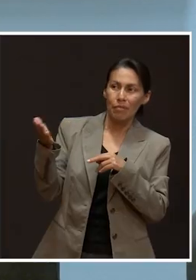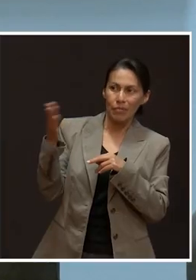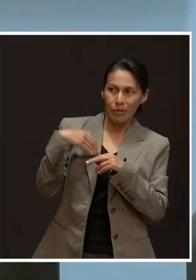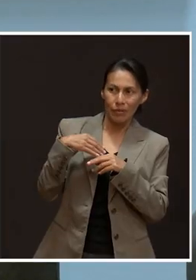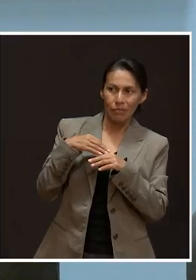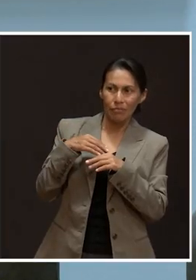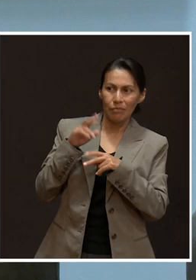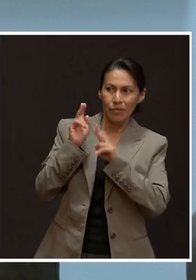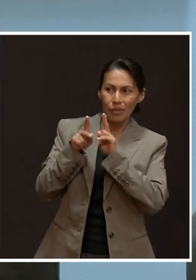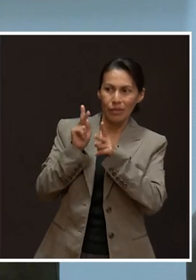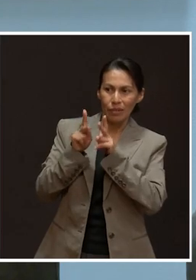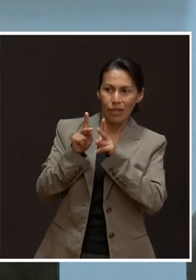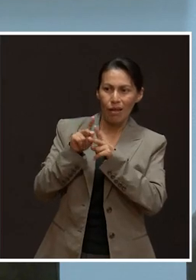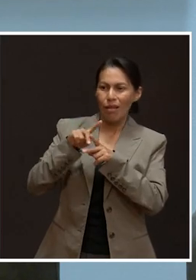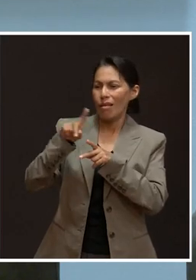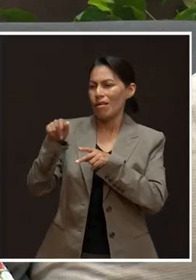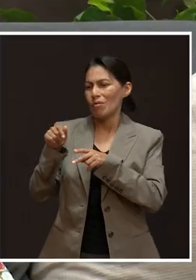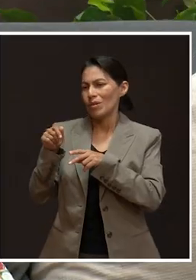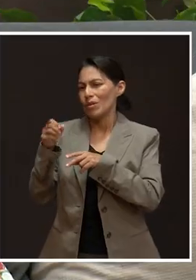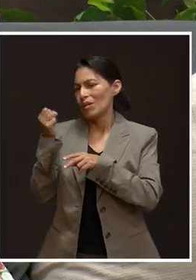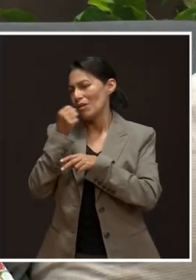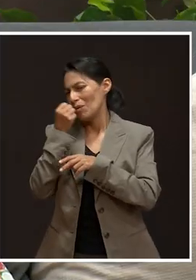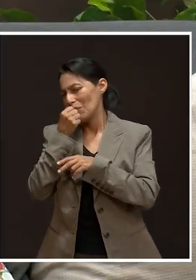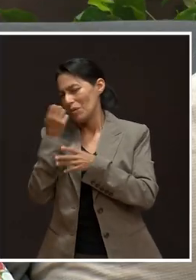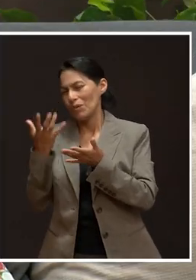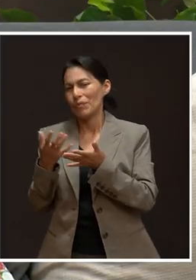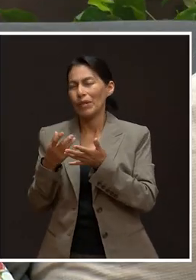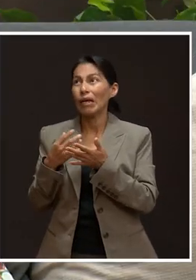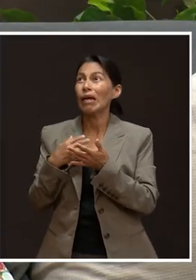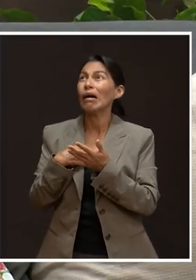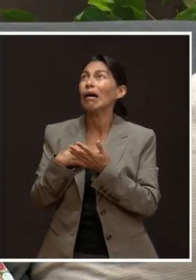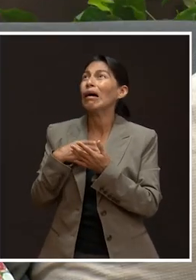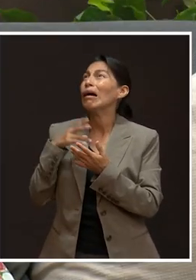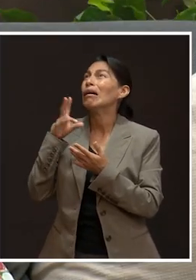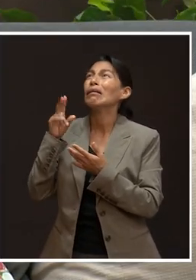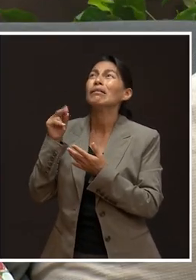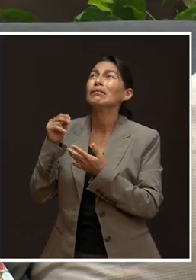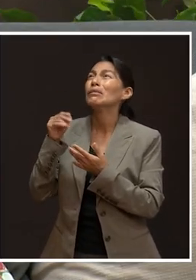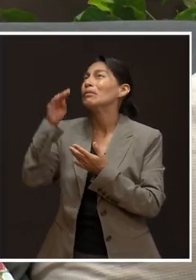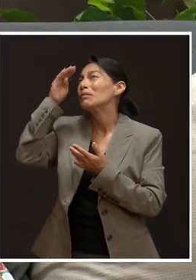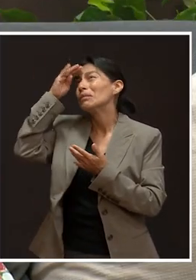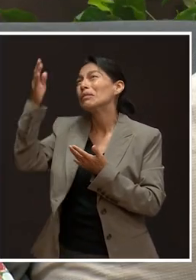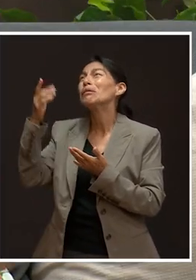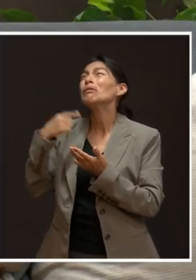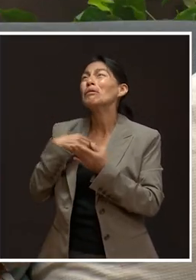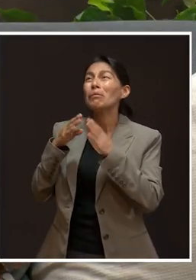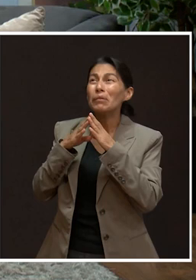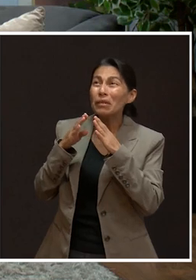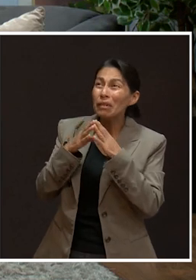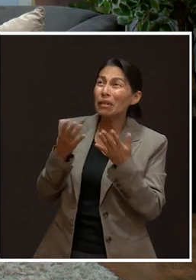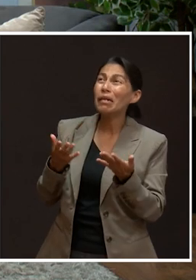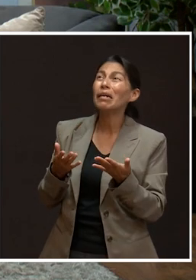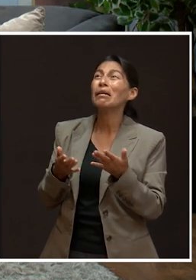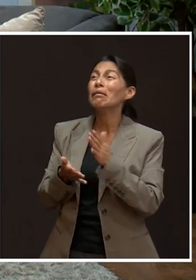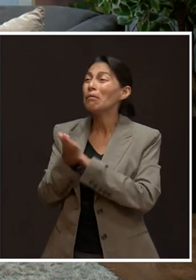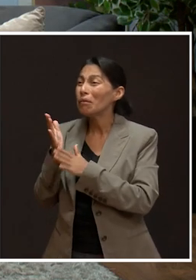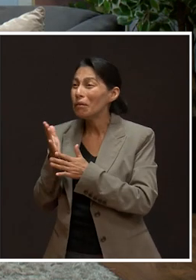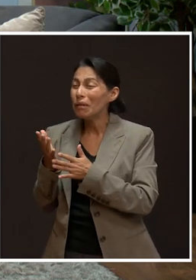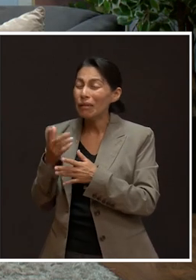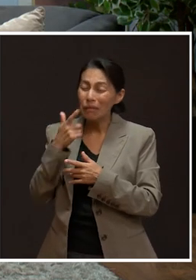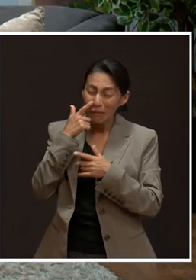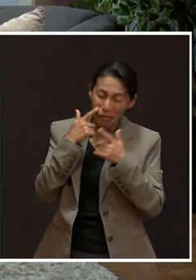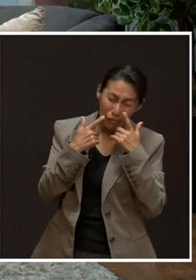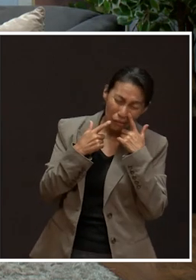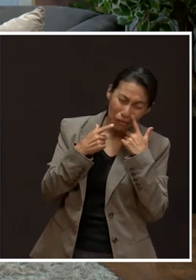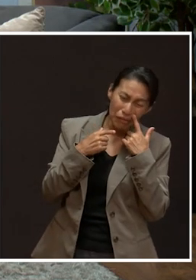y yo dije, ay, no, señor, ya, ya me va a decir que vaya a mi casa, ya está bien, y yo andaba buscando hermanas, ¿será que